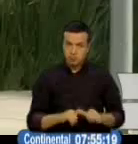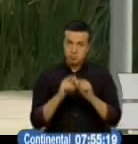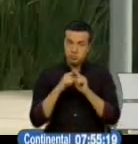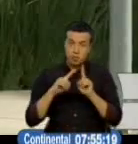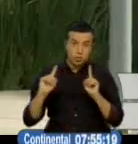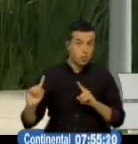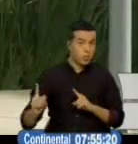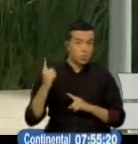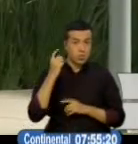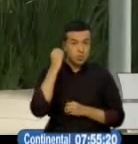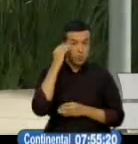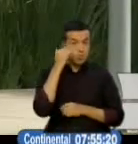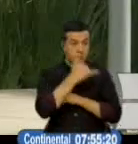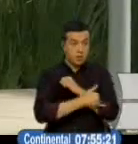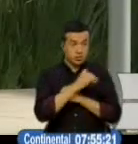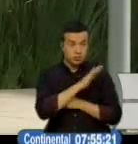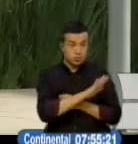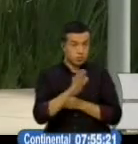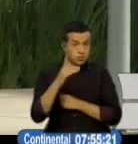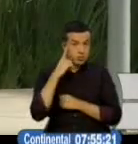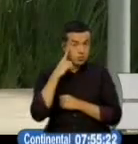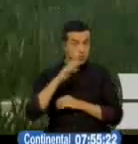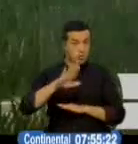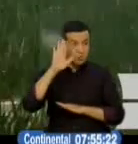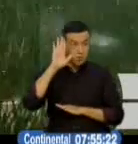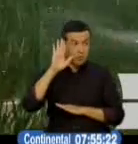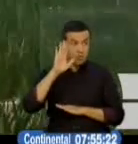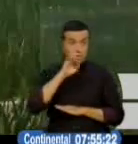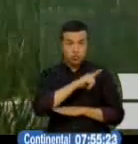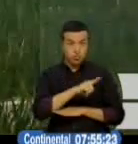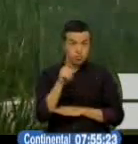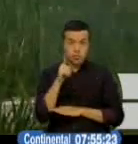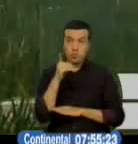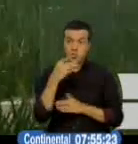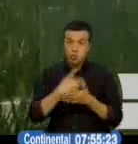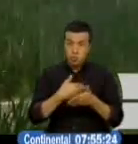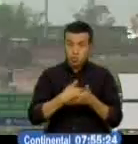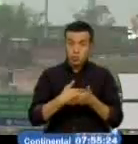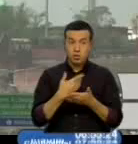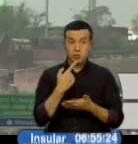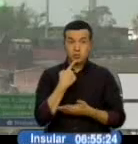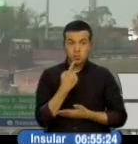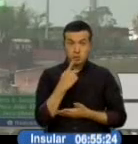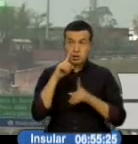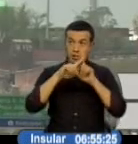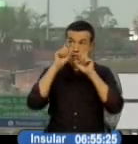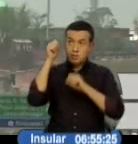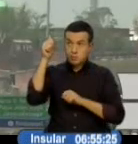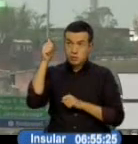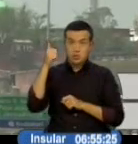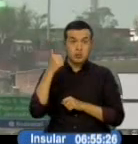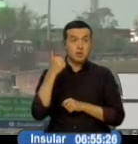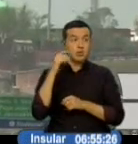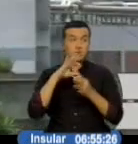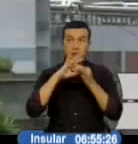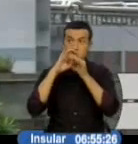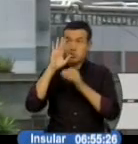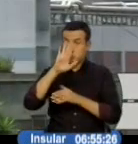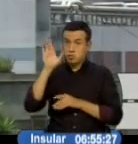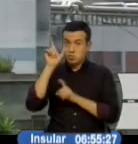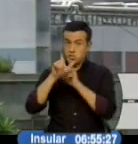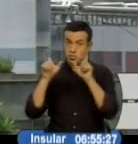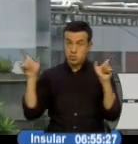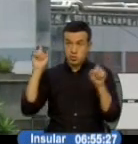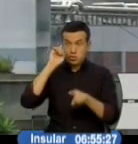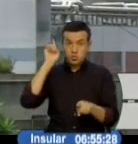podrá enviar la información a otros países si hay el compromiso de no usar los documentos presentados por la propia empresa, por los colaboradores y adherentes